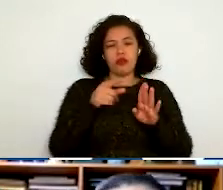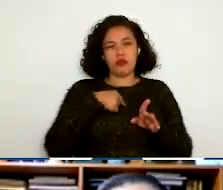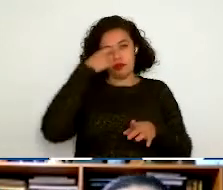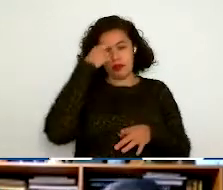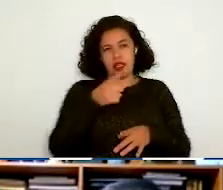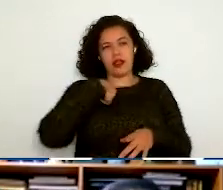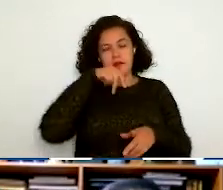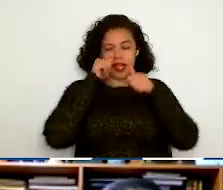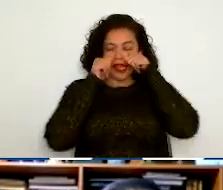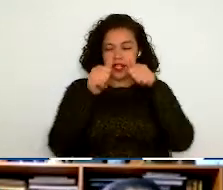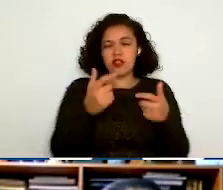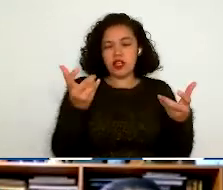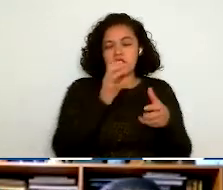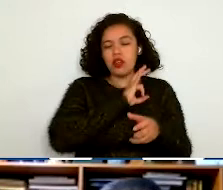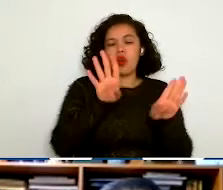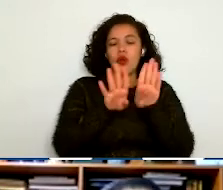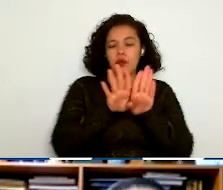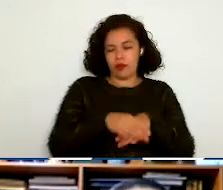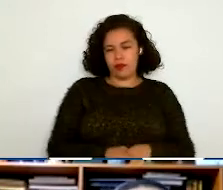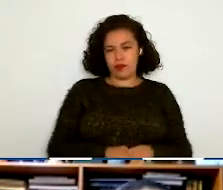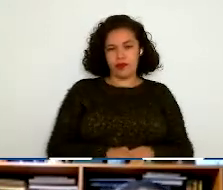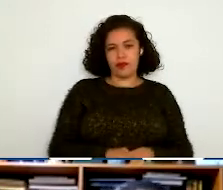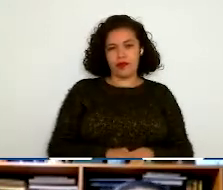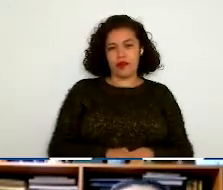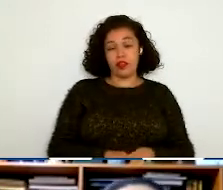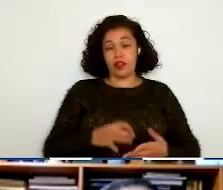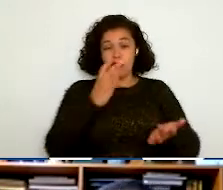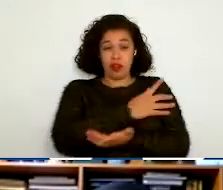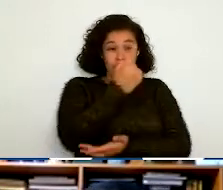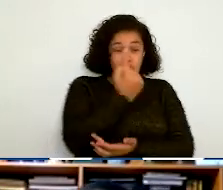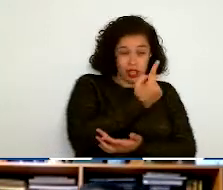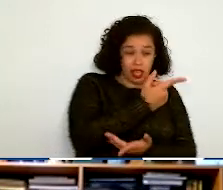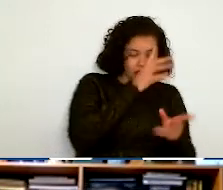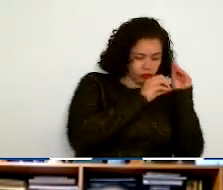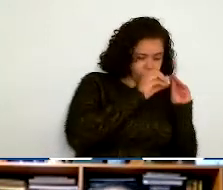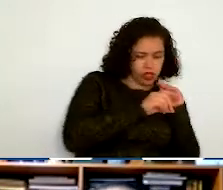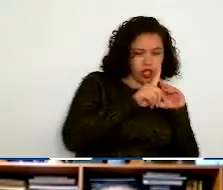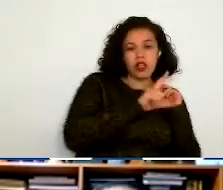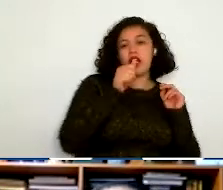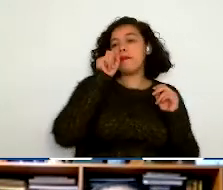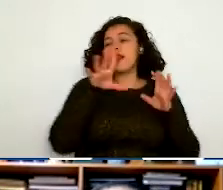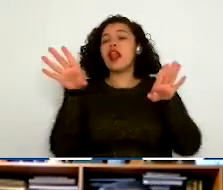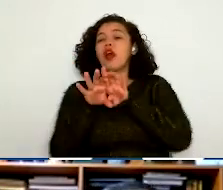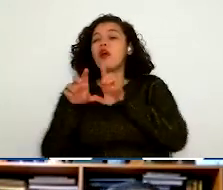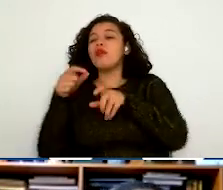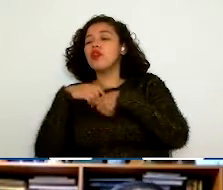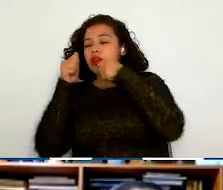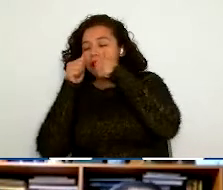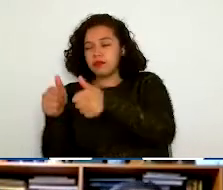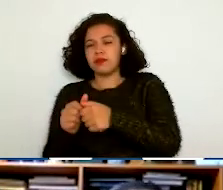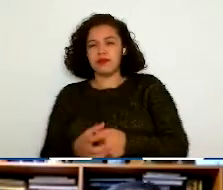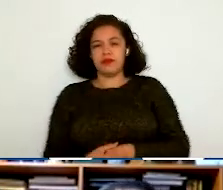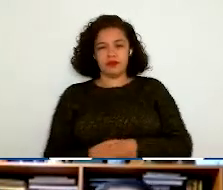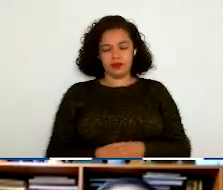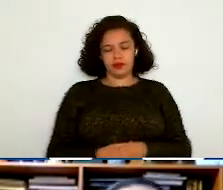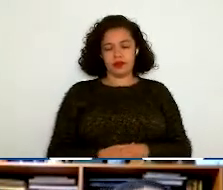esa atención que estoy haciendo con la persona, ¿no? No solo el qué, sino el cómo. que es muy importante. También no podemos dejar